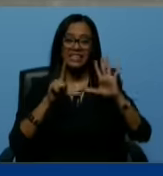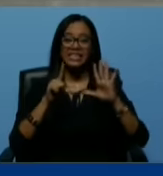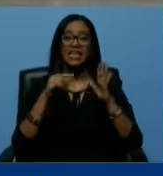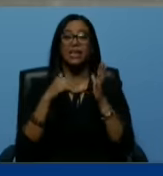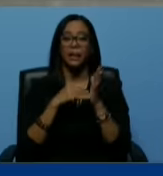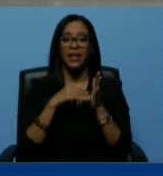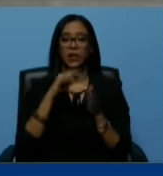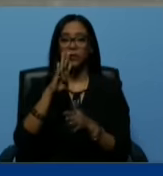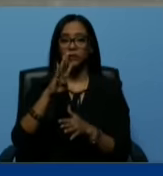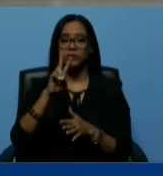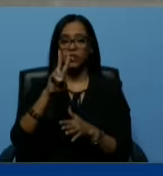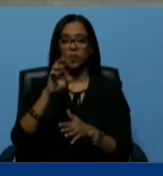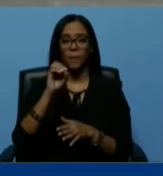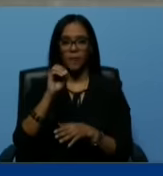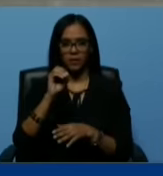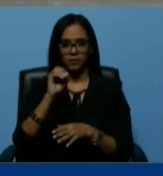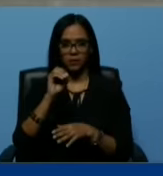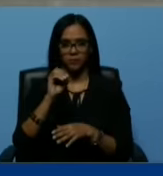27.420.